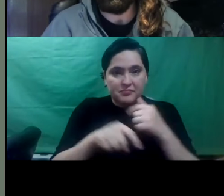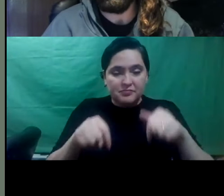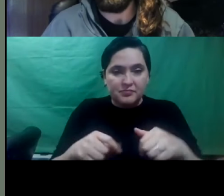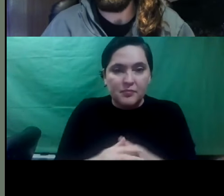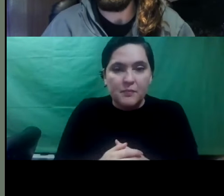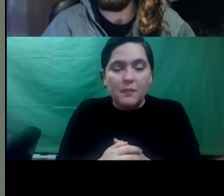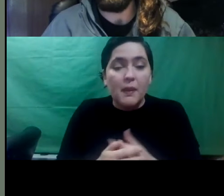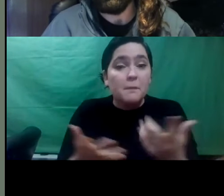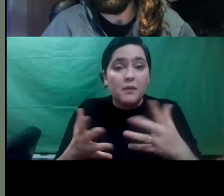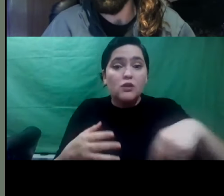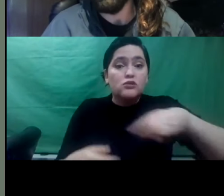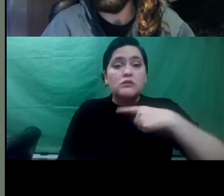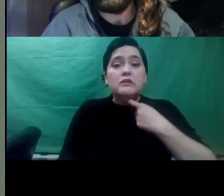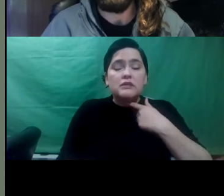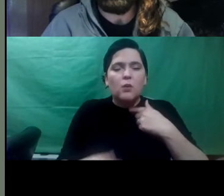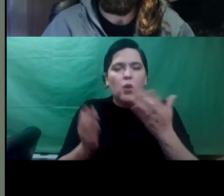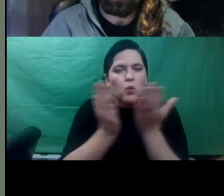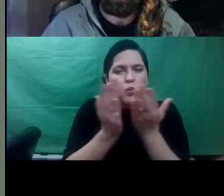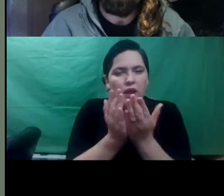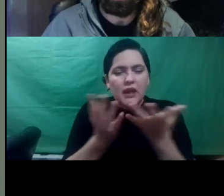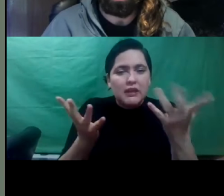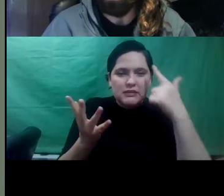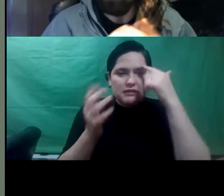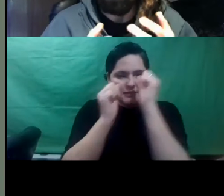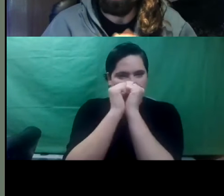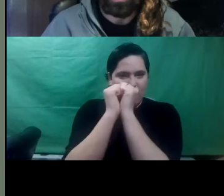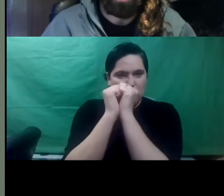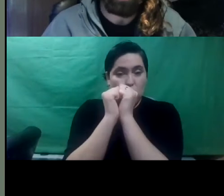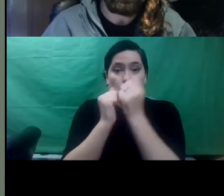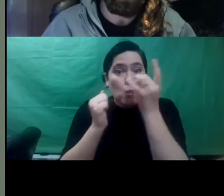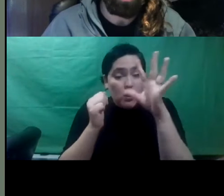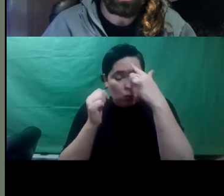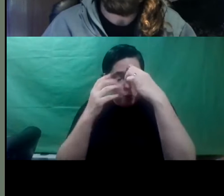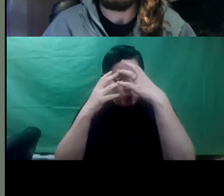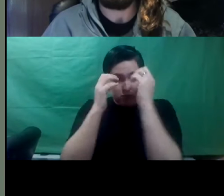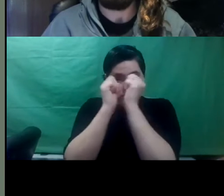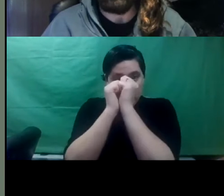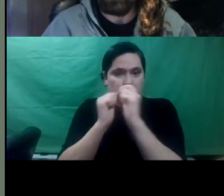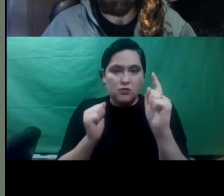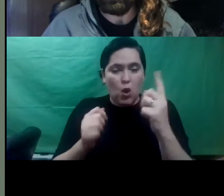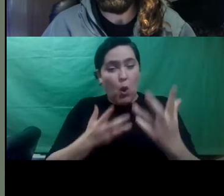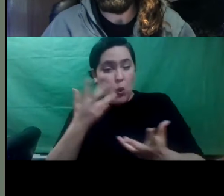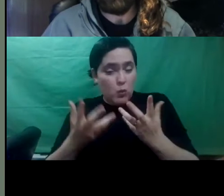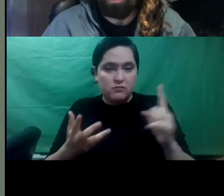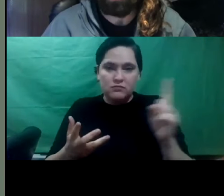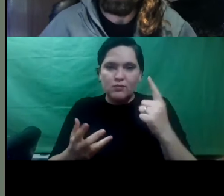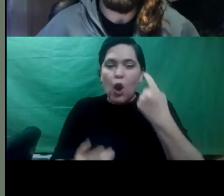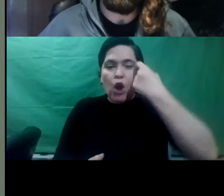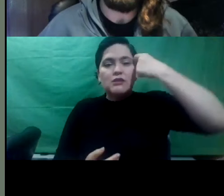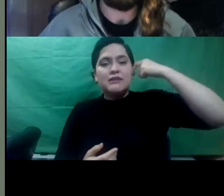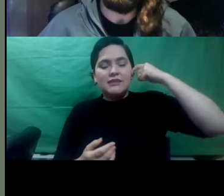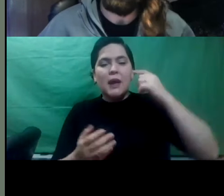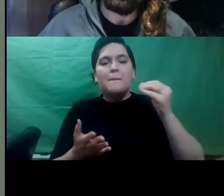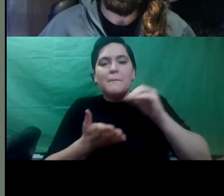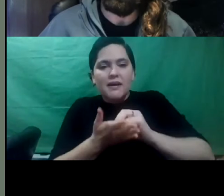interesa estudiar, en este caso, el cerebro. No es la única parte del cuerpo involucrada en lo que hacemos y en la conducta, menos en la conciencia, pero sí es